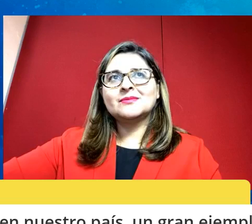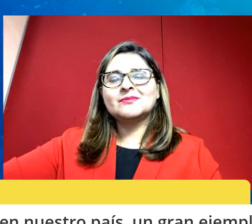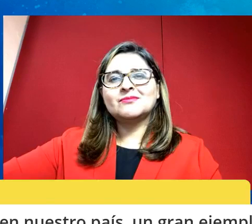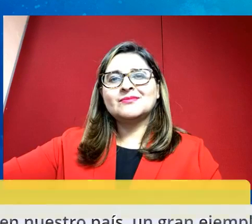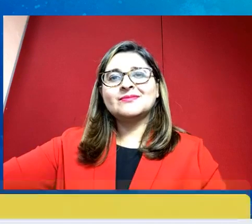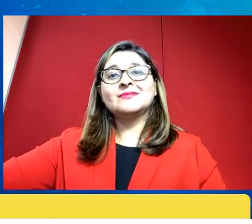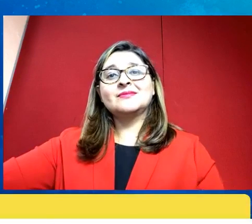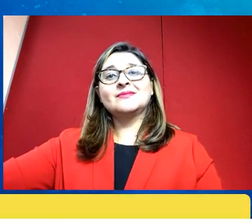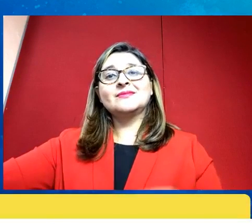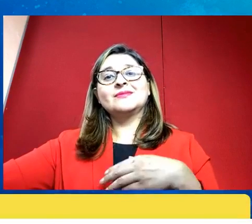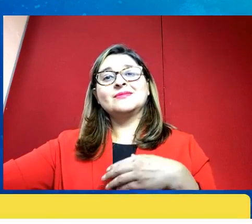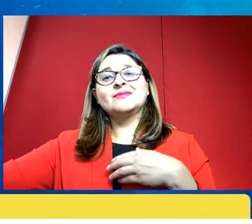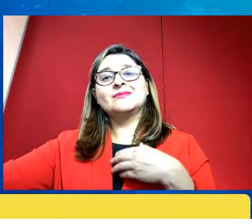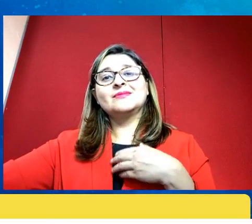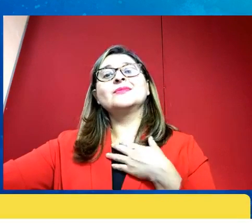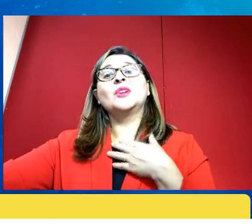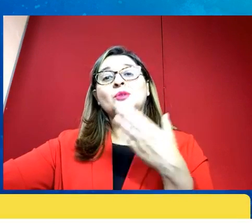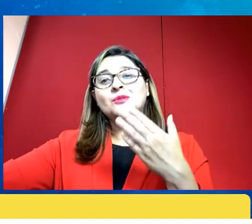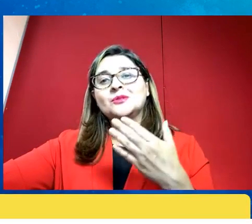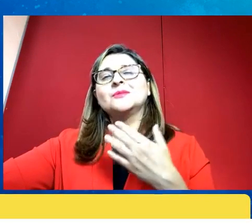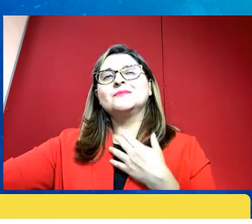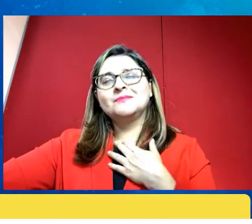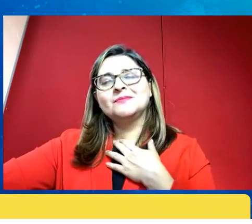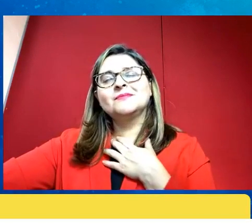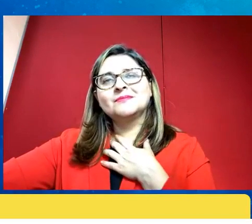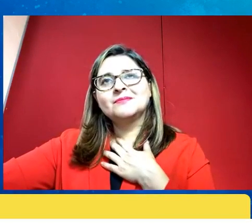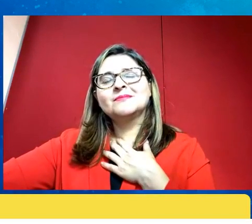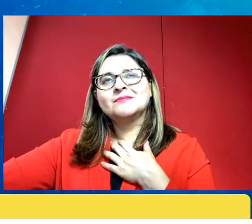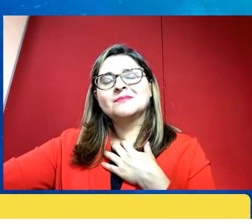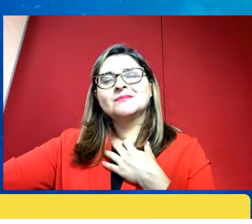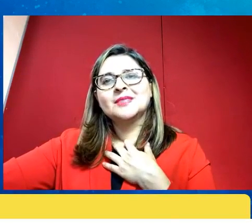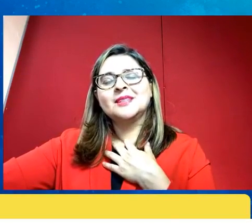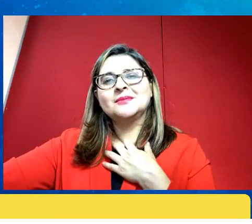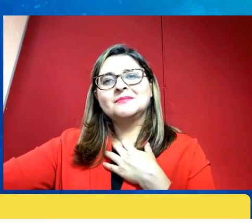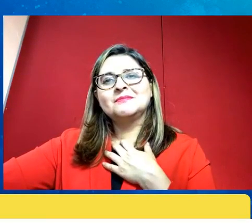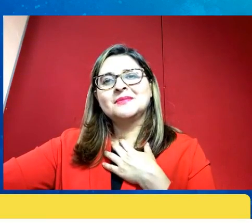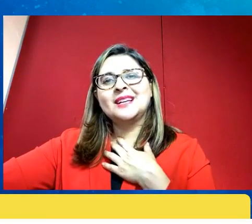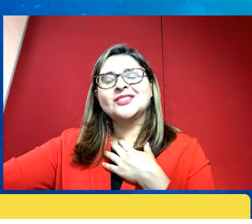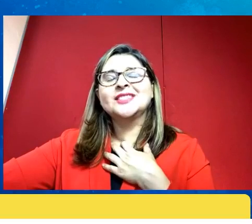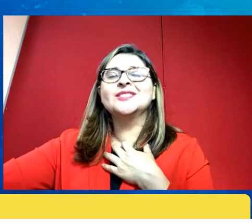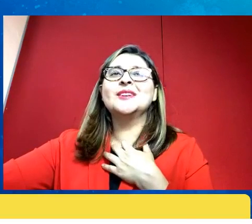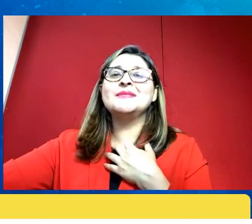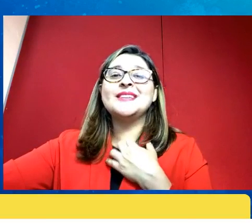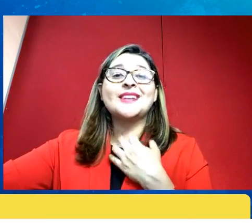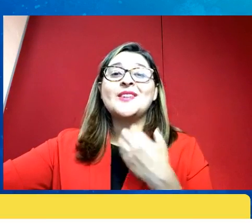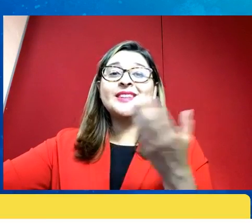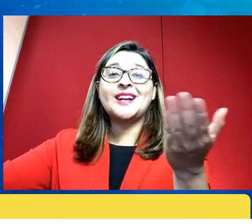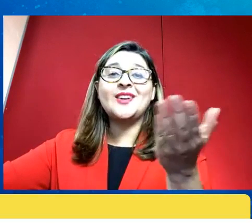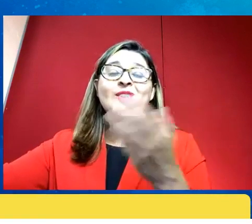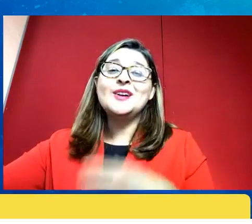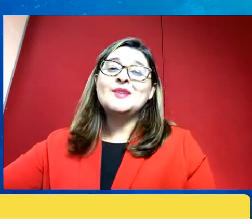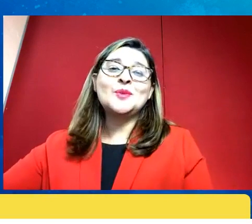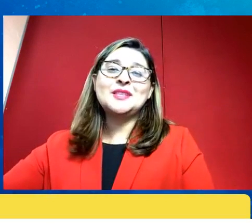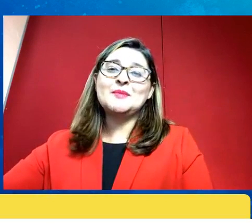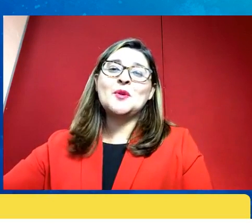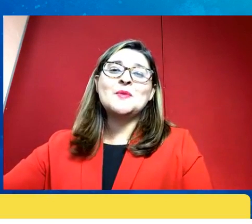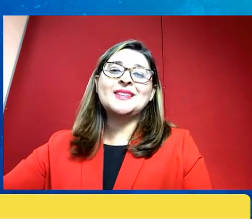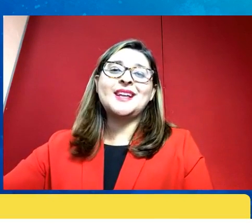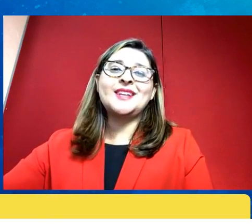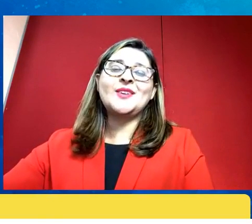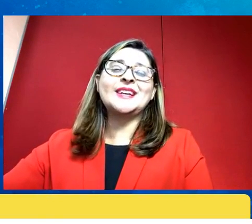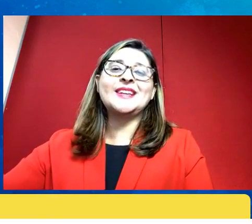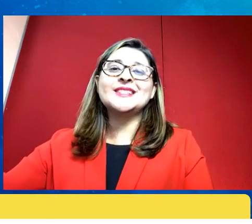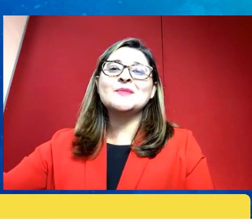historias del patrimonio perdido de Chile. Claro, sin duda, Millarca, nos han dejado